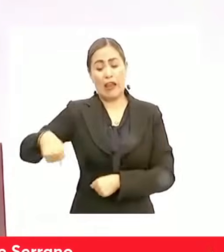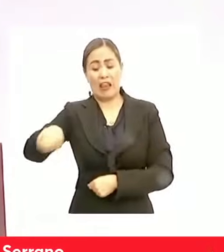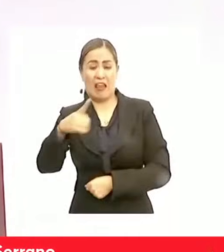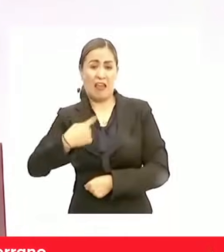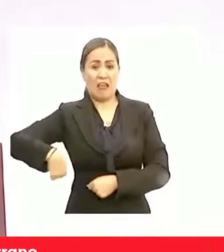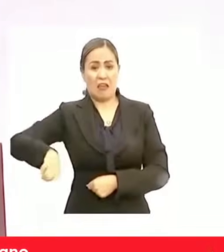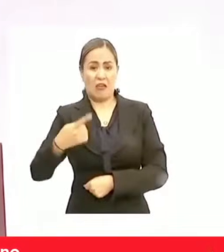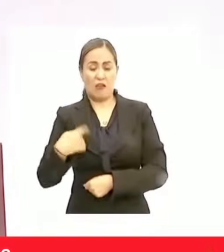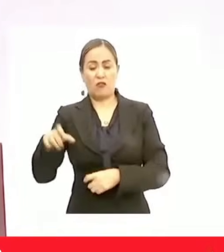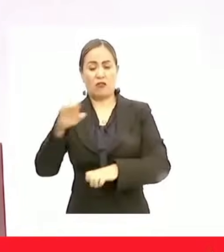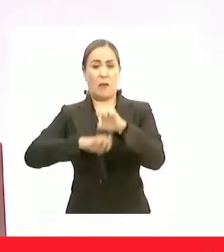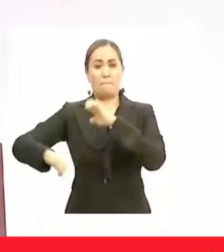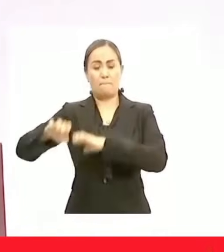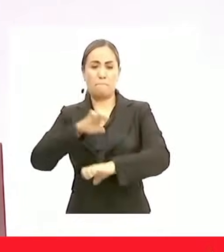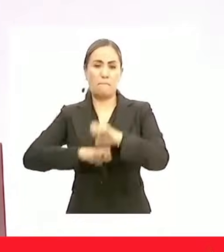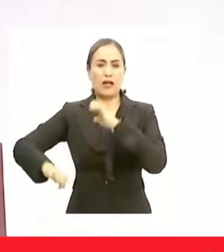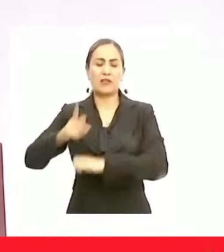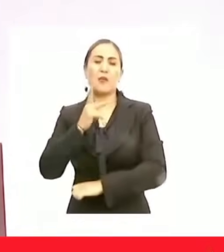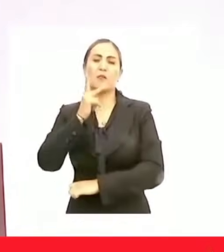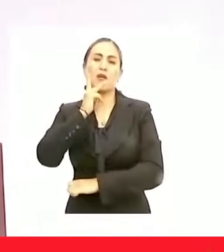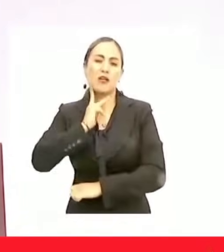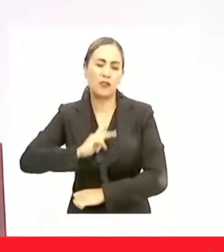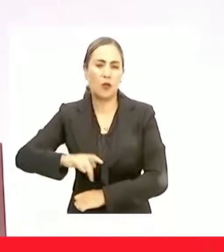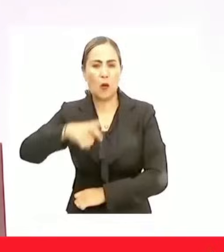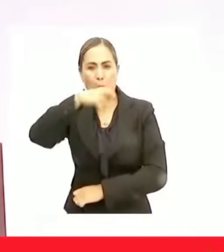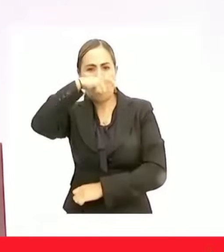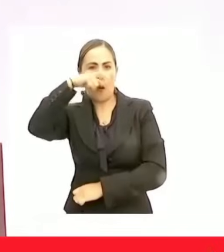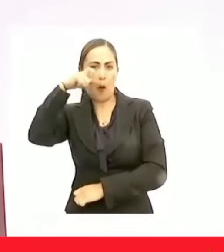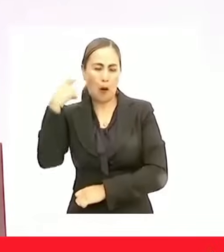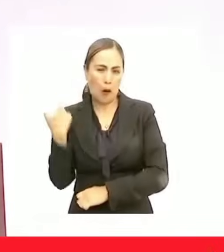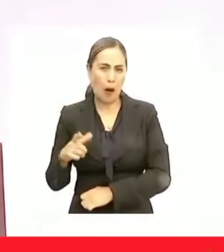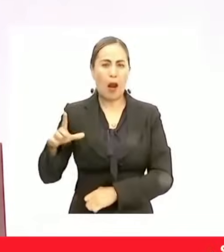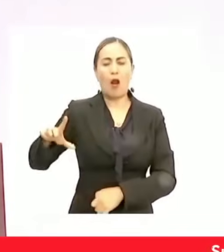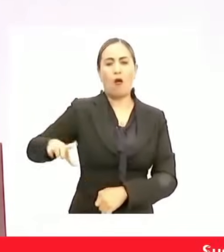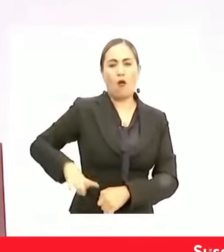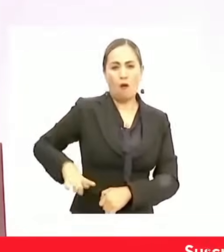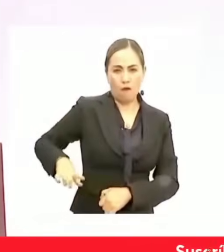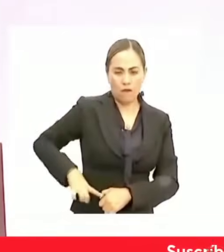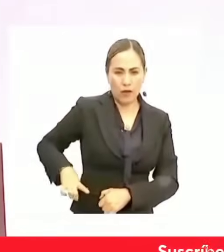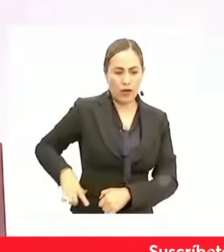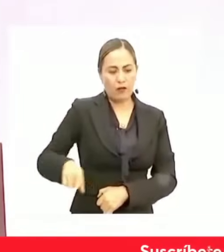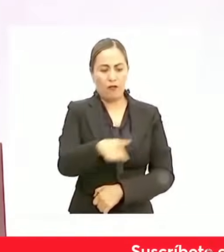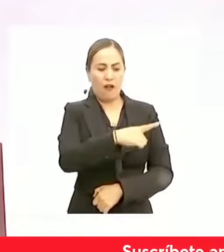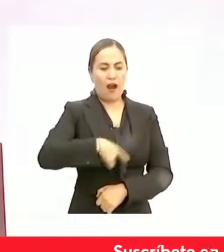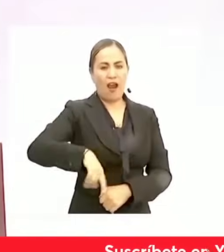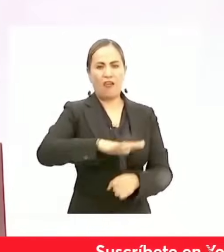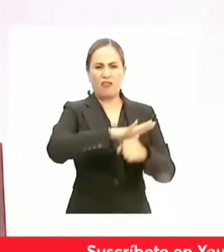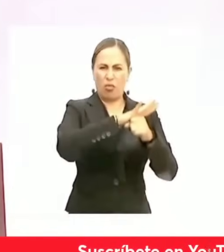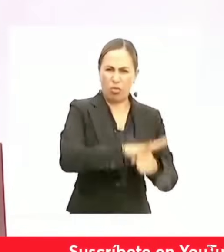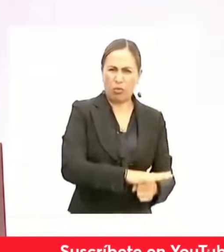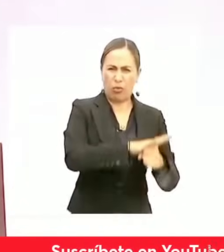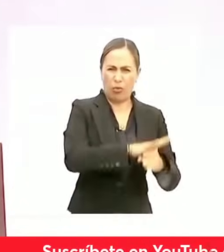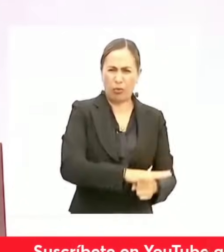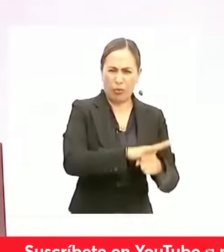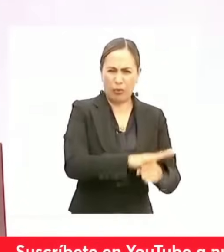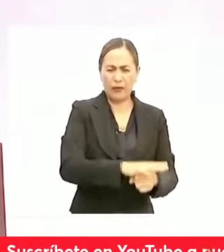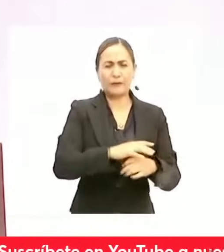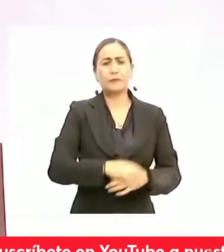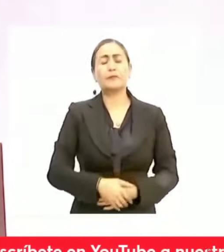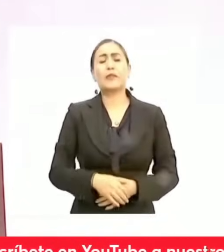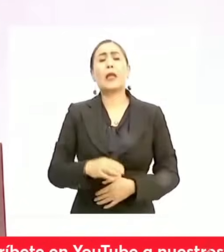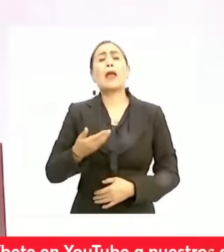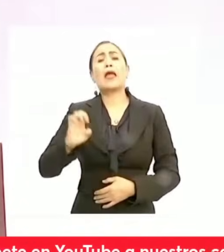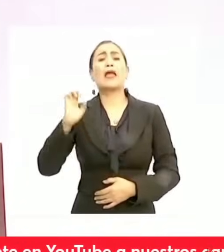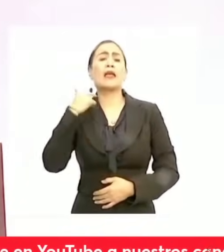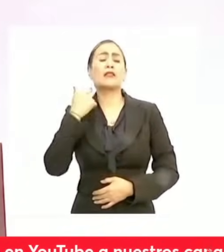las compañías y de los gobiernos extranjeros. Es el presidente Lázaro Cárdenas